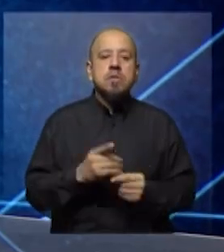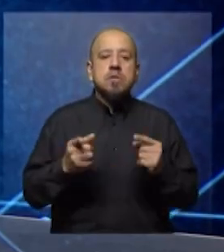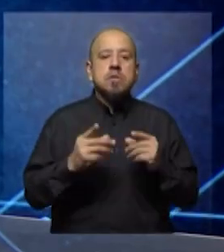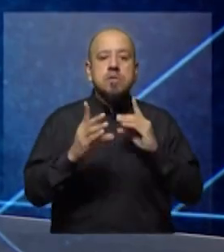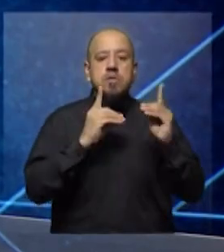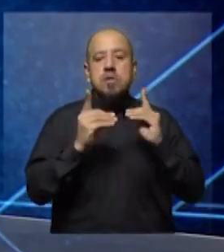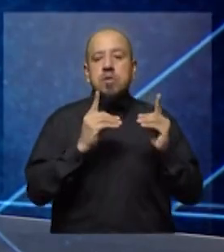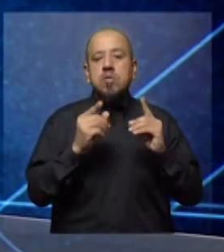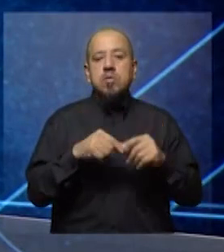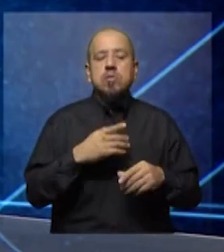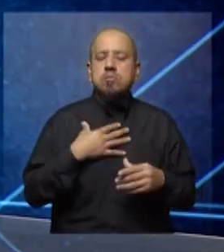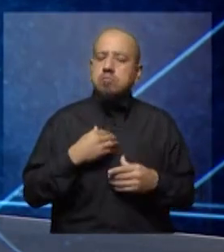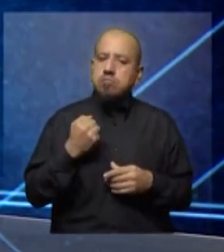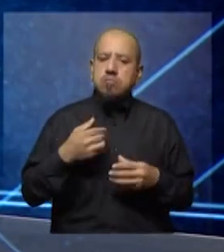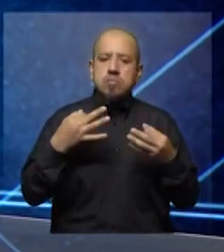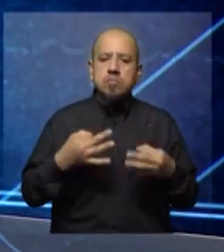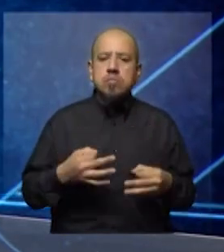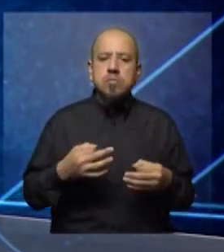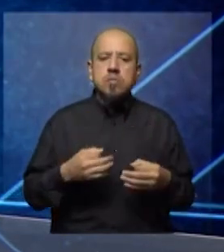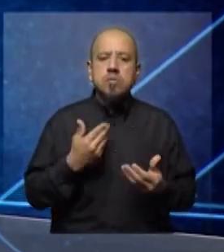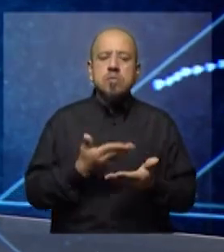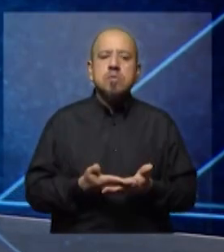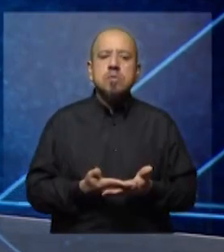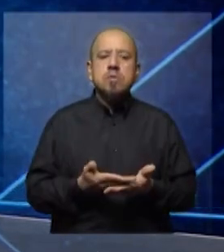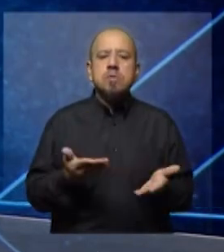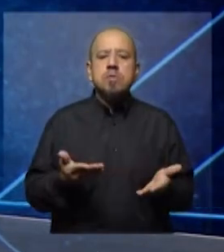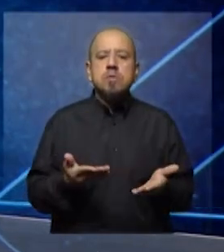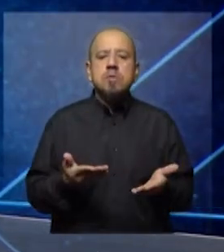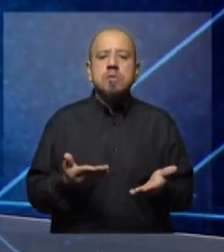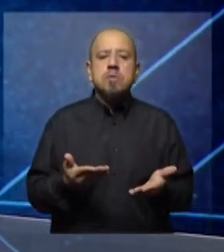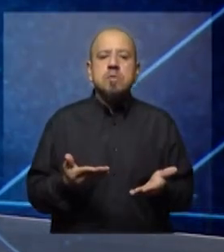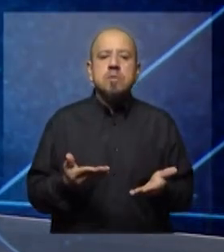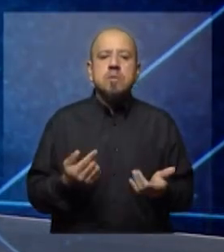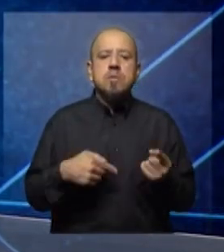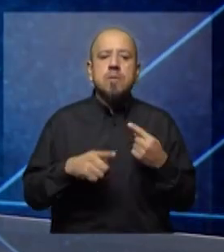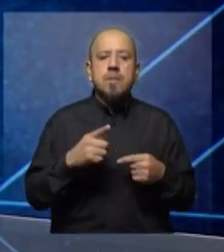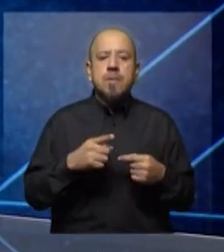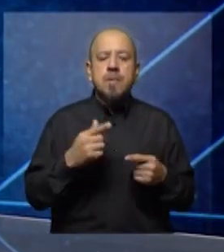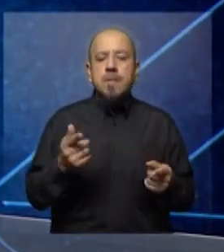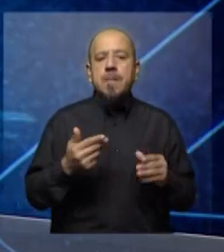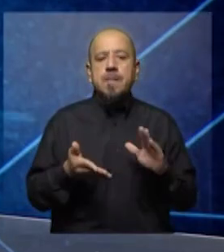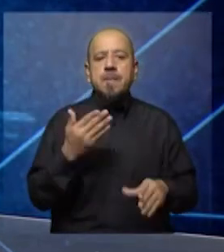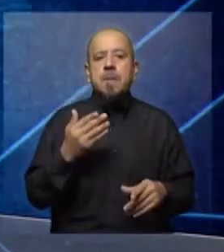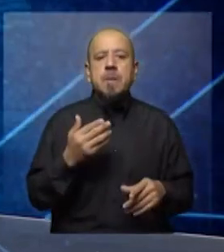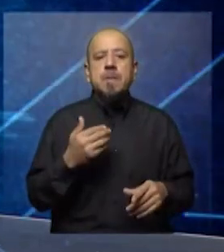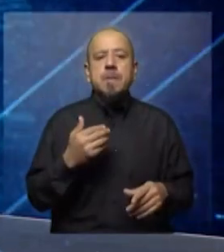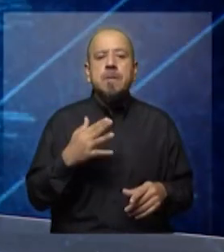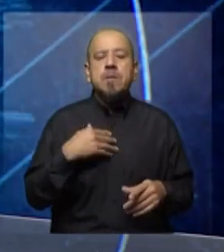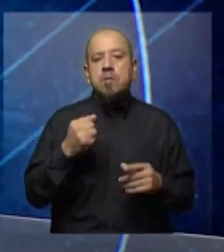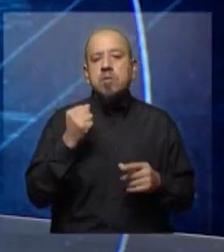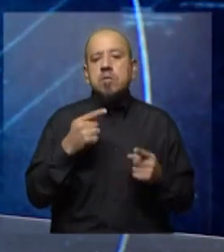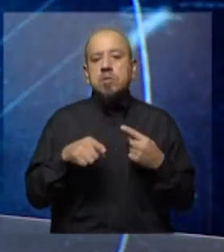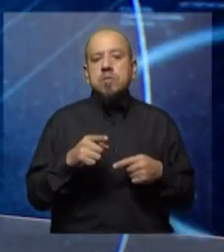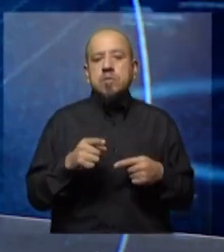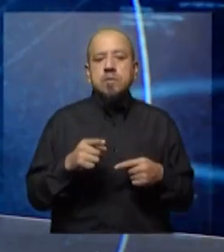extremadamente Franco como te planteaba en el sentido de descubrirse más no ser más vulnerable en